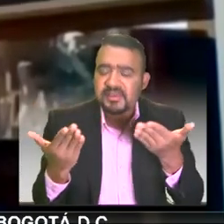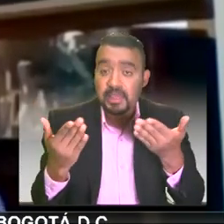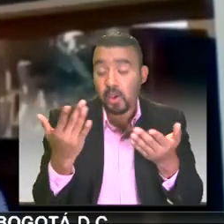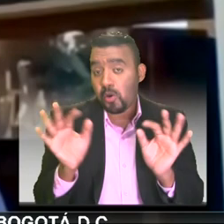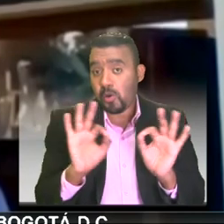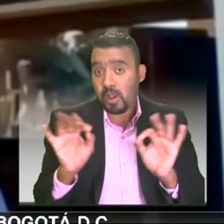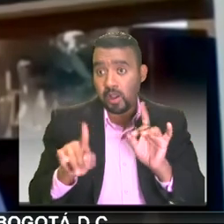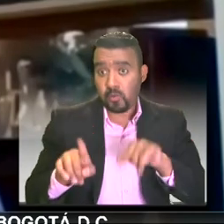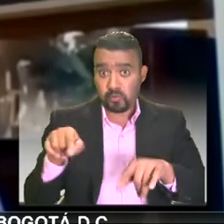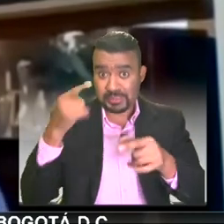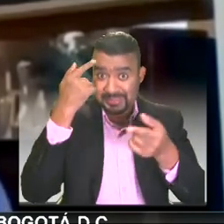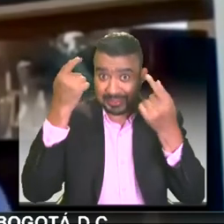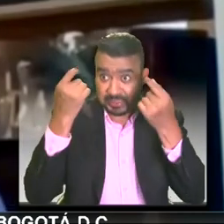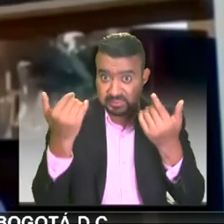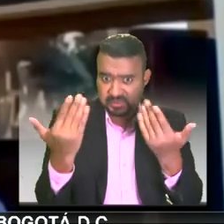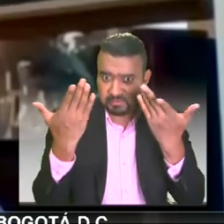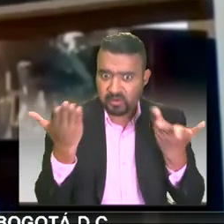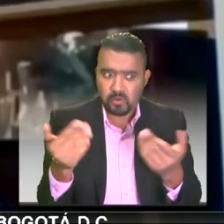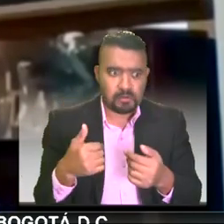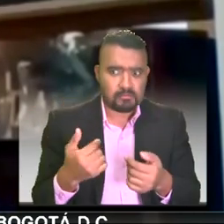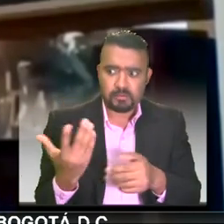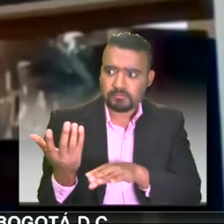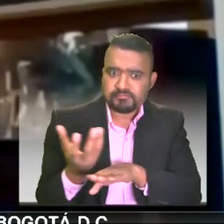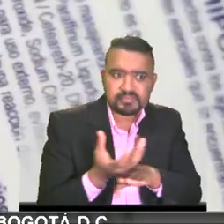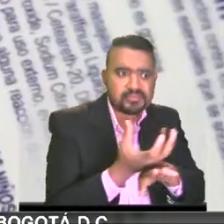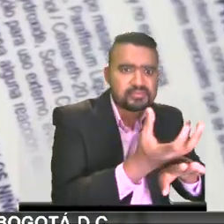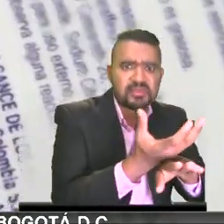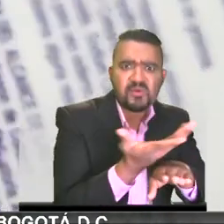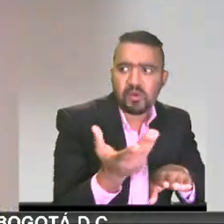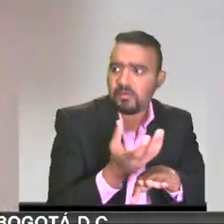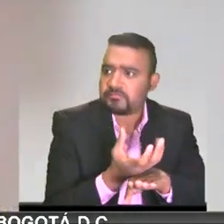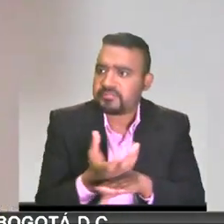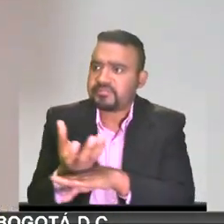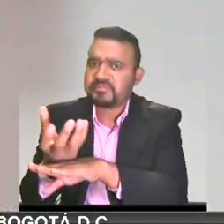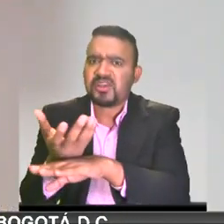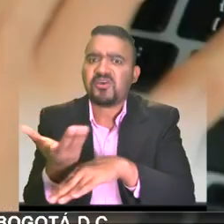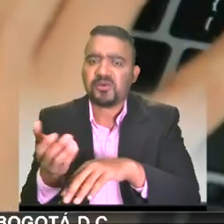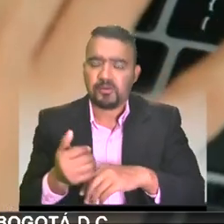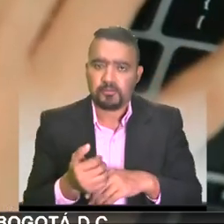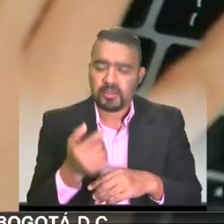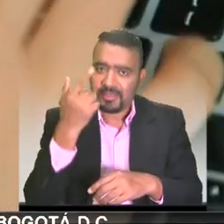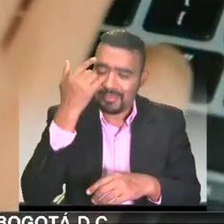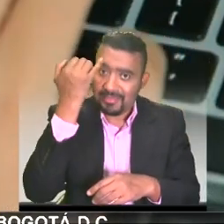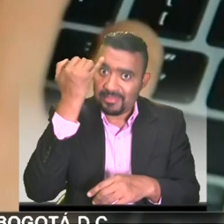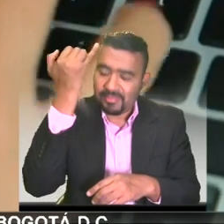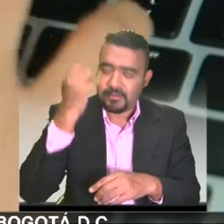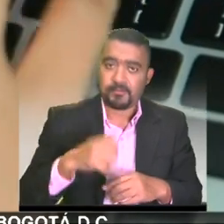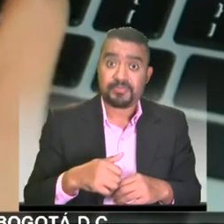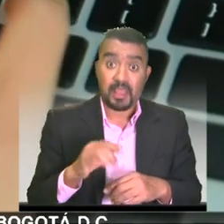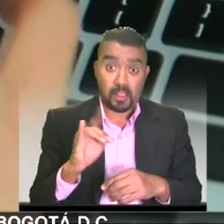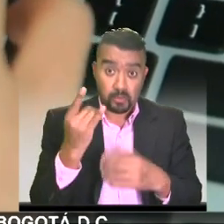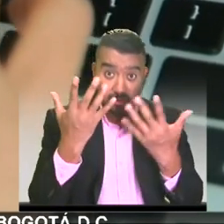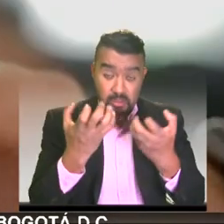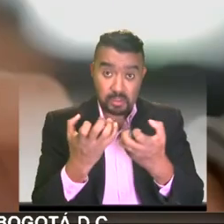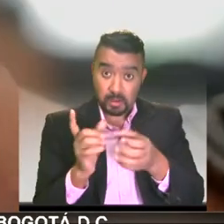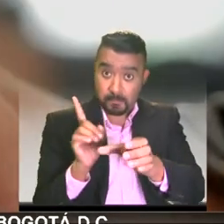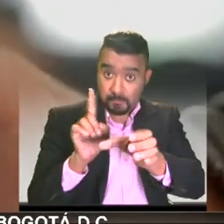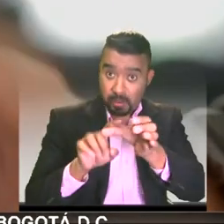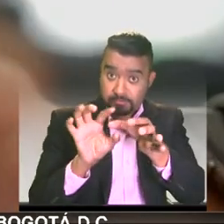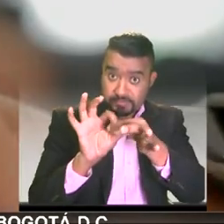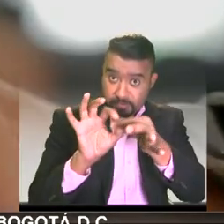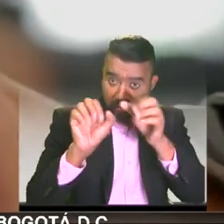logística de entrega de productos para poder llegar al consumidor las empresas interesadas en adoptar este sello en su imagen y canales de